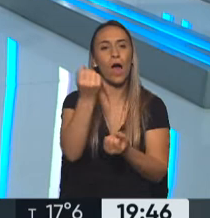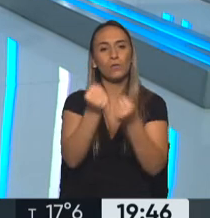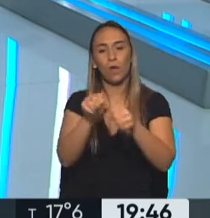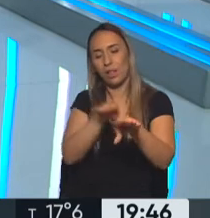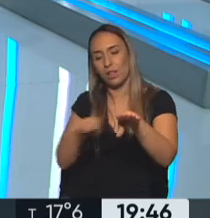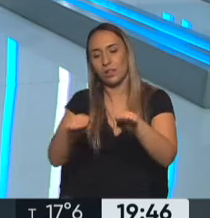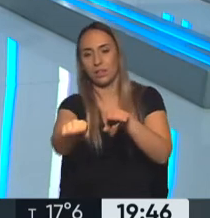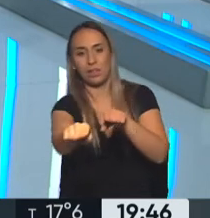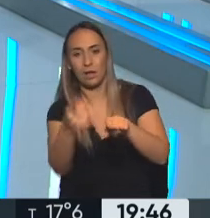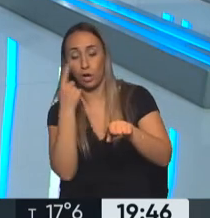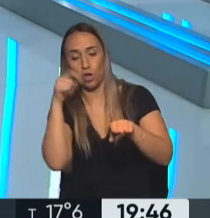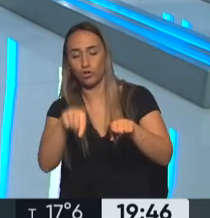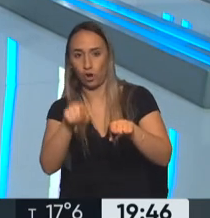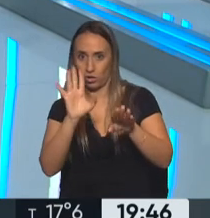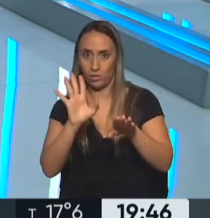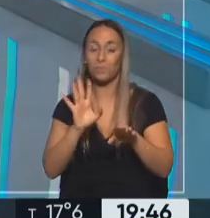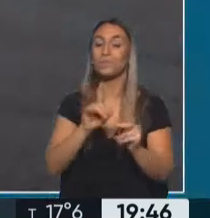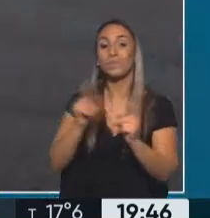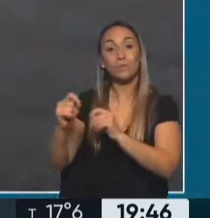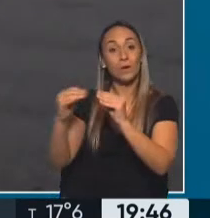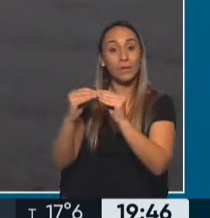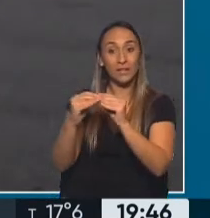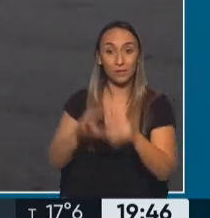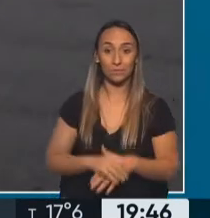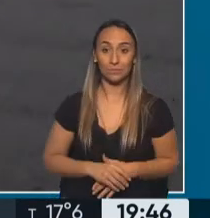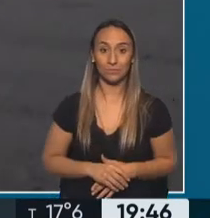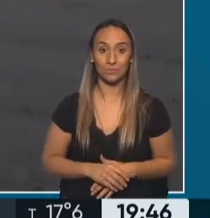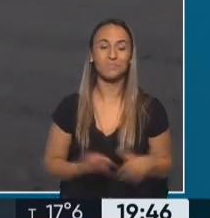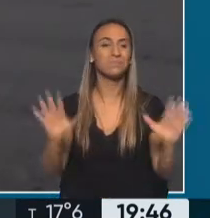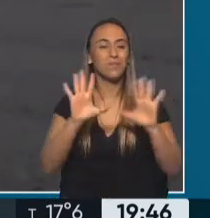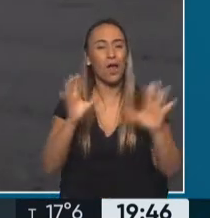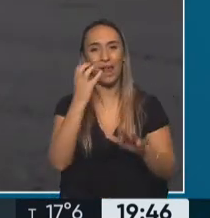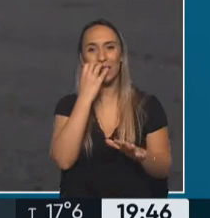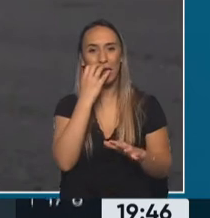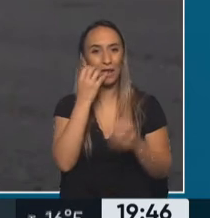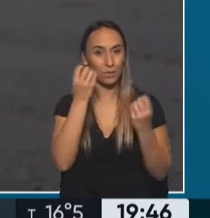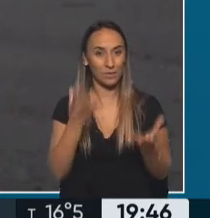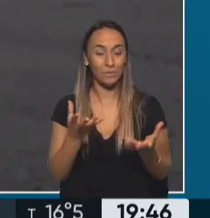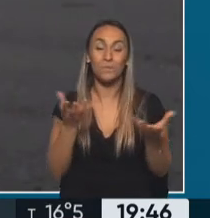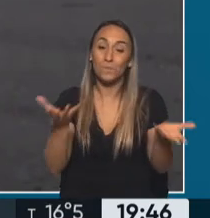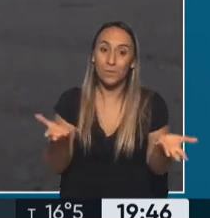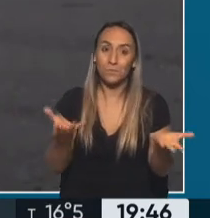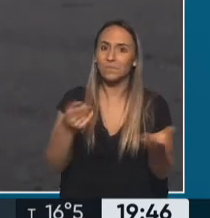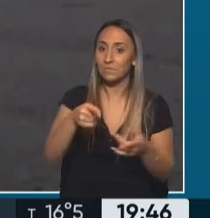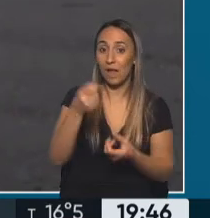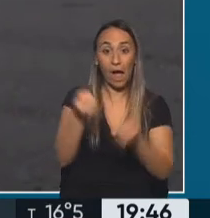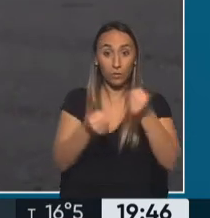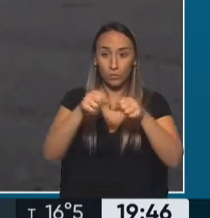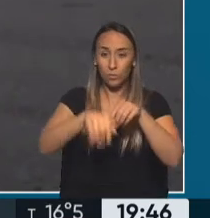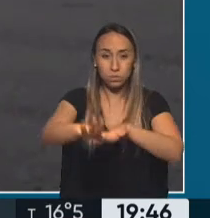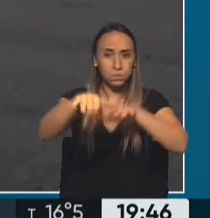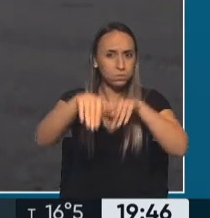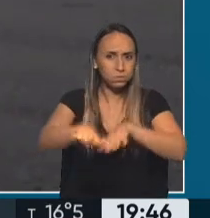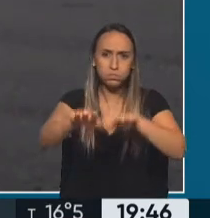ariel nuevamente con vos cómo estás como estabas viana bueno el flujo vehicular es incesante